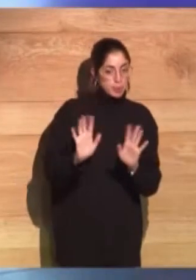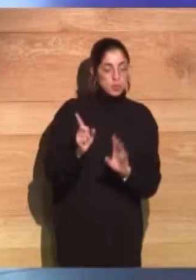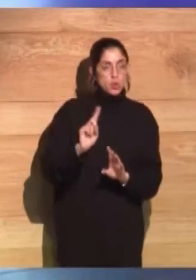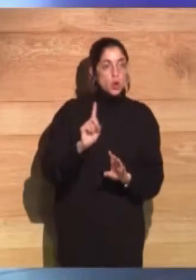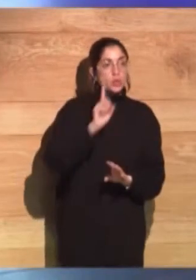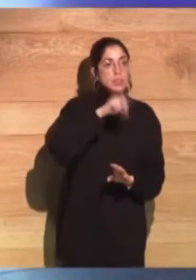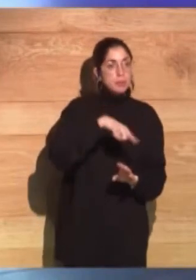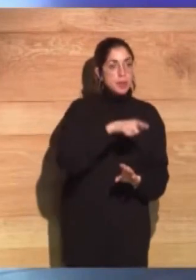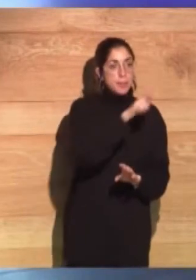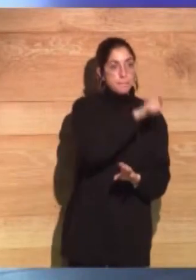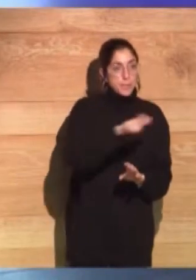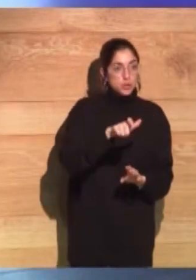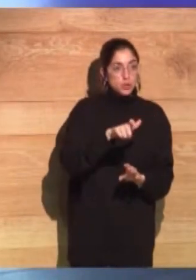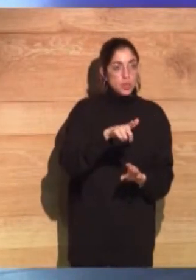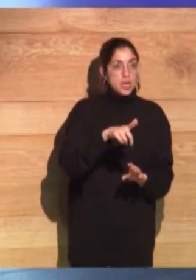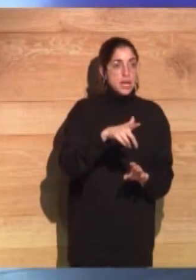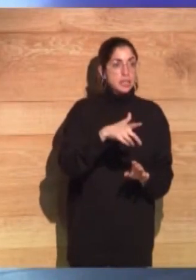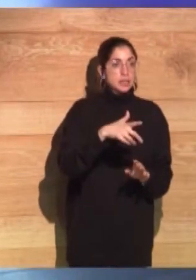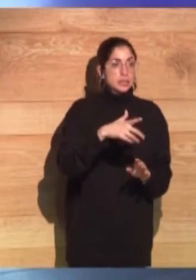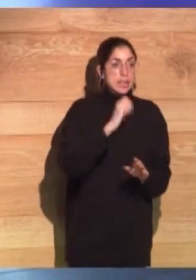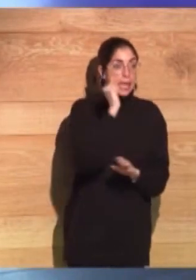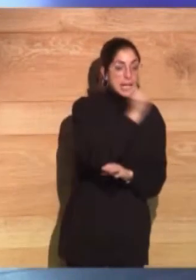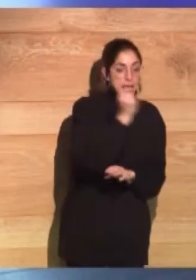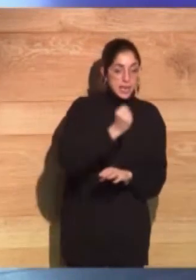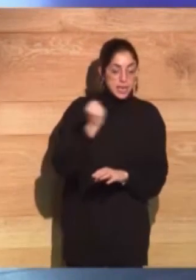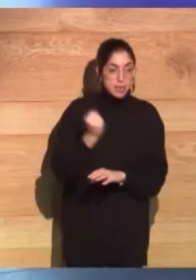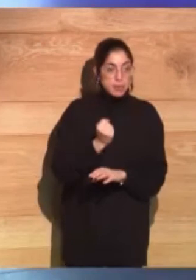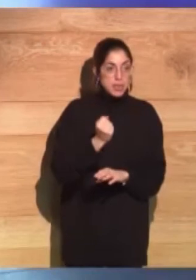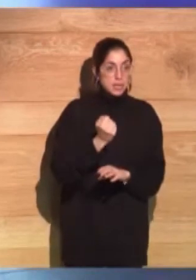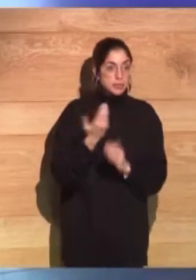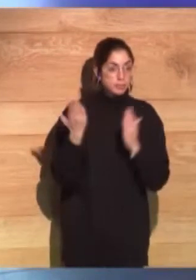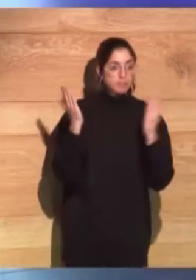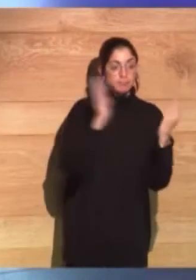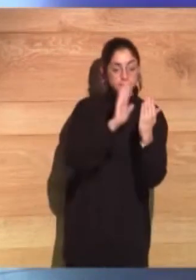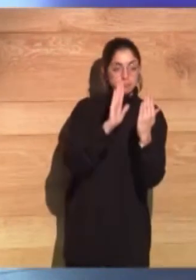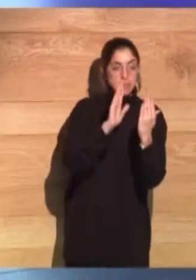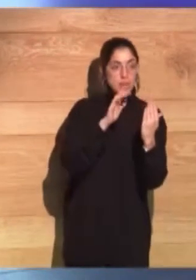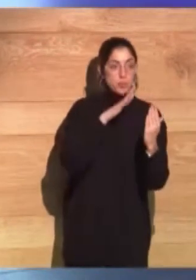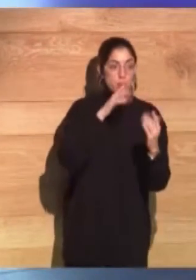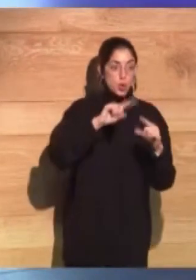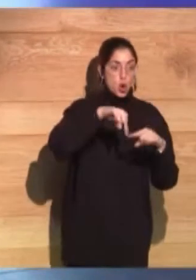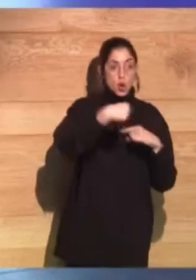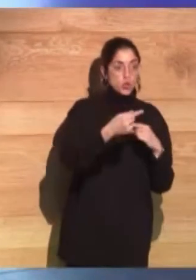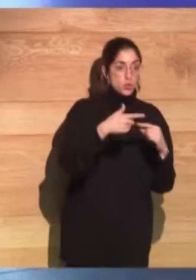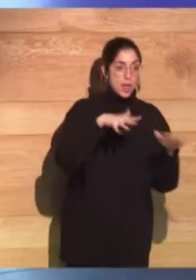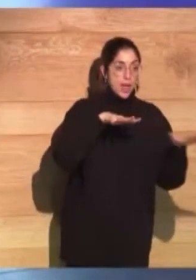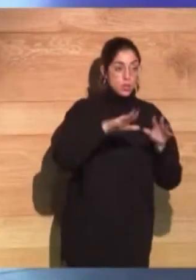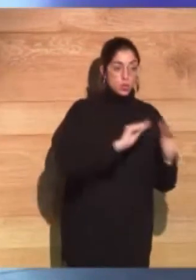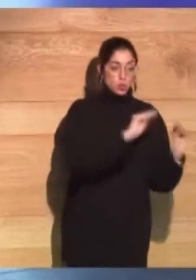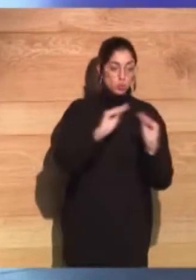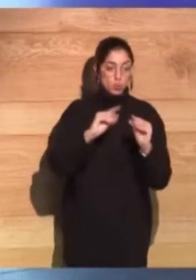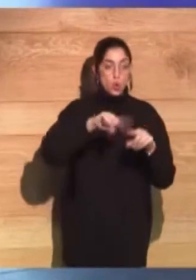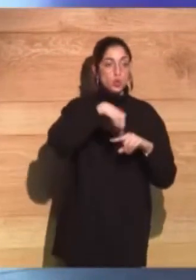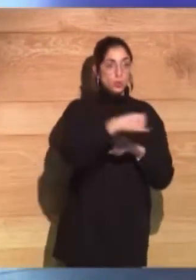los criminales, se enfrenten a las consecuencias de sus acciones. Y esto conlleva